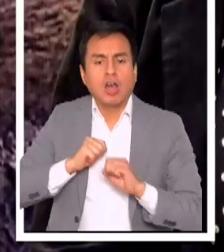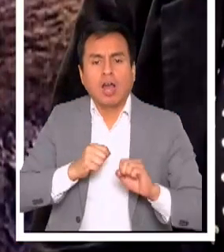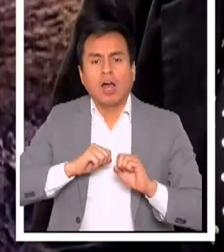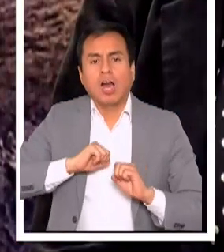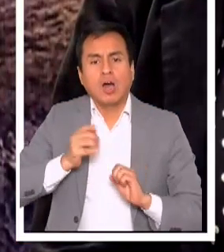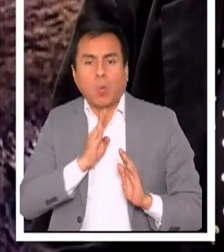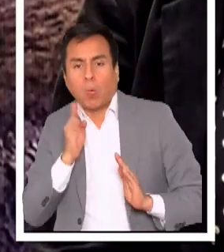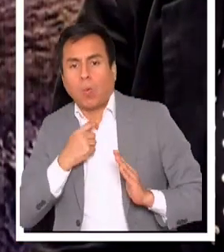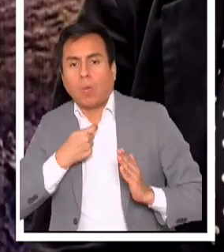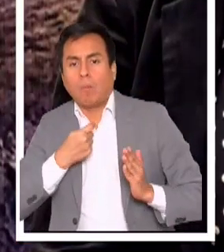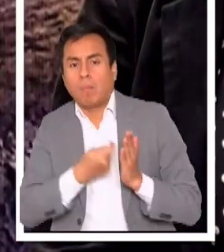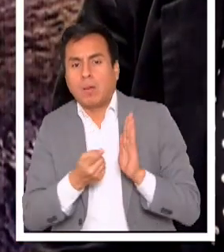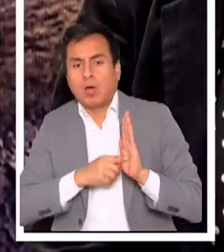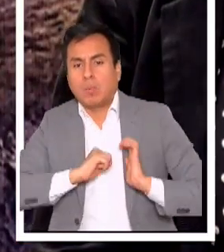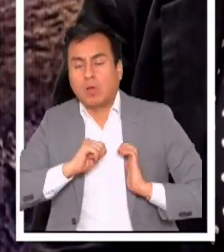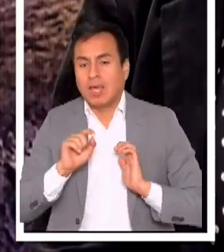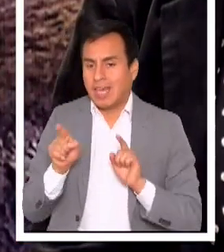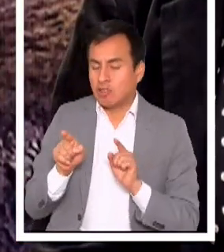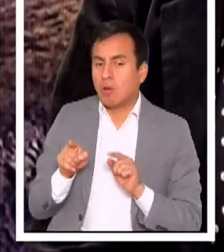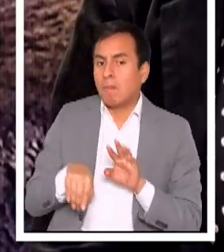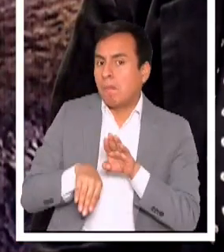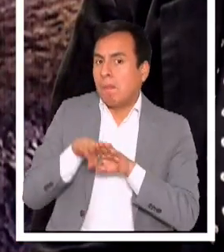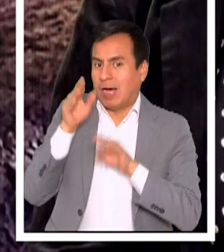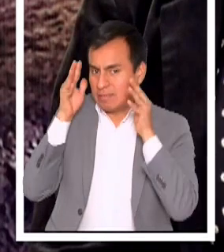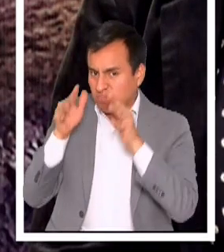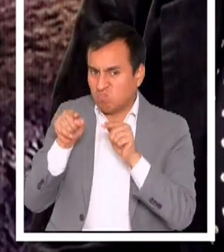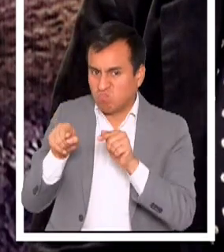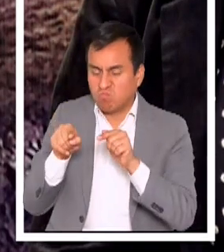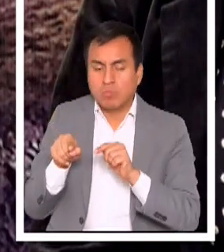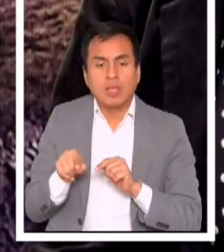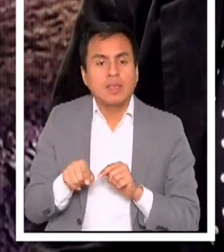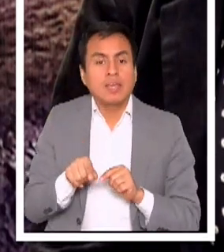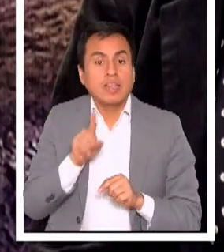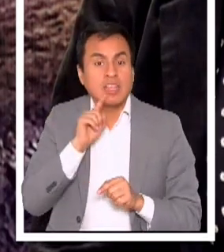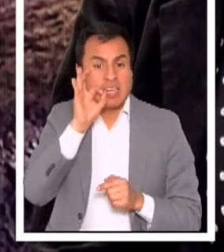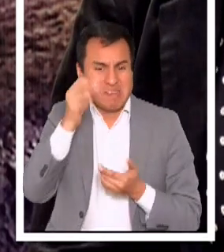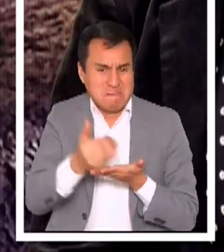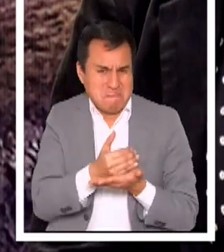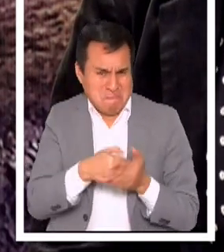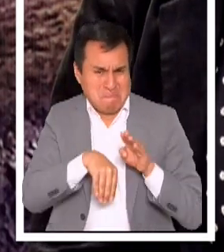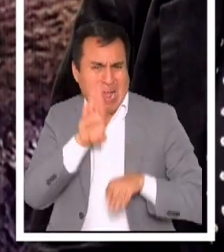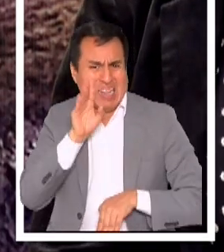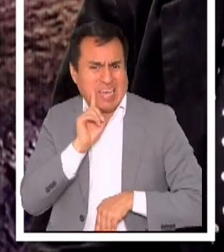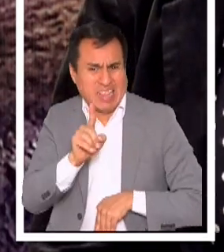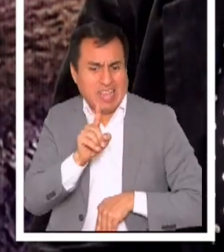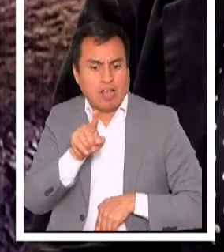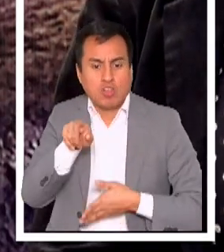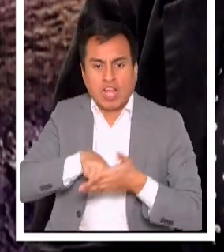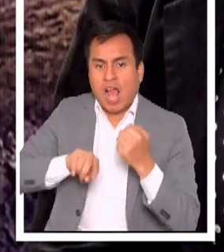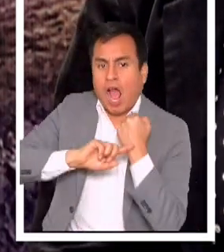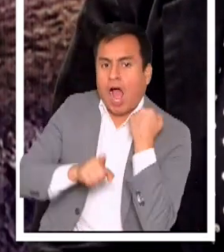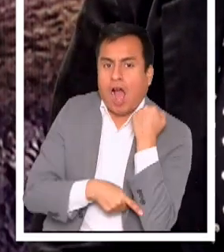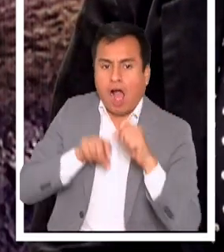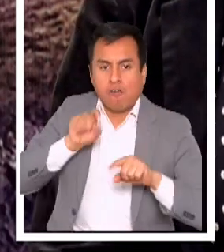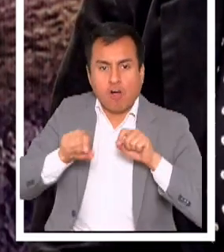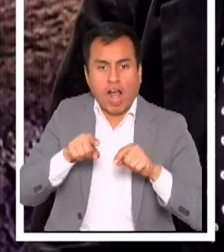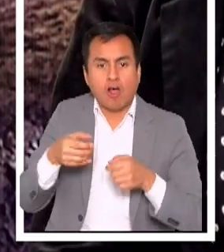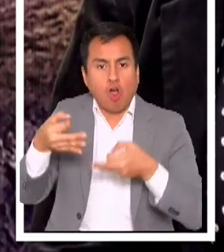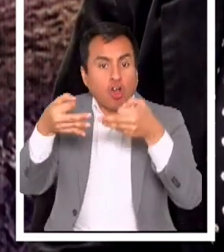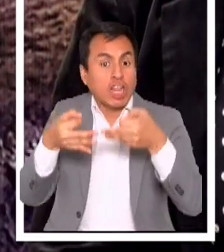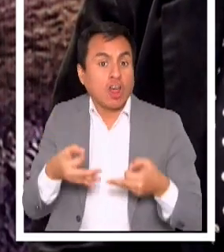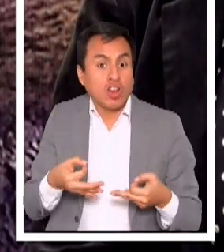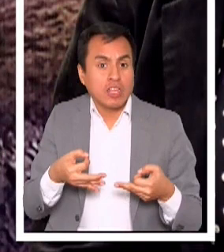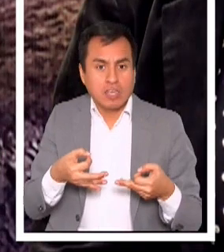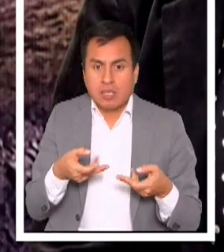de la ilusión eso es lo que la gente reciente más que haya quienes tengan recursos para contratar abogados contadores